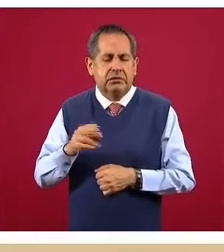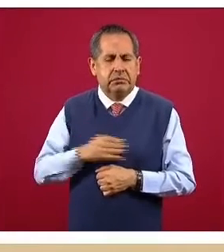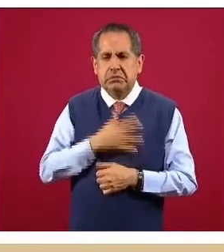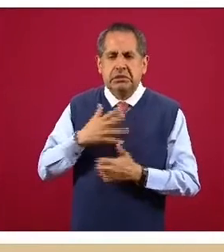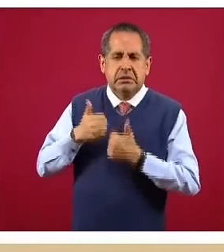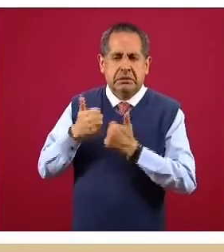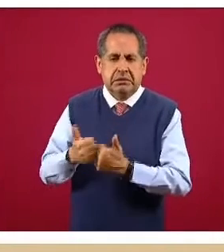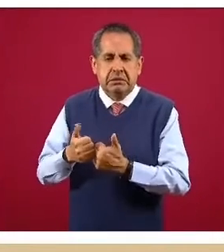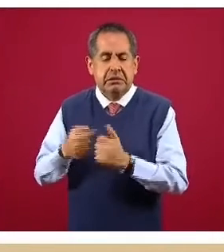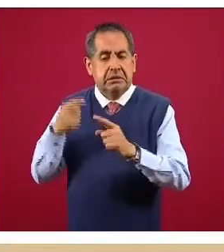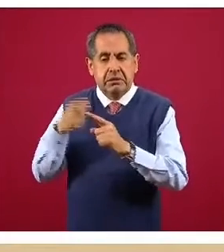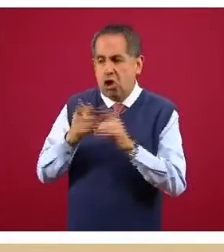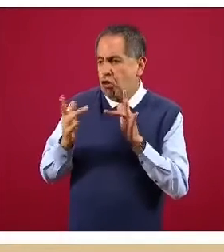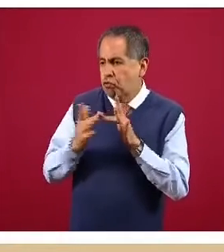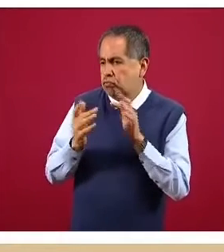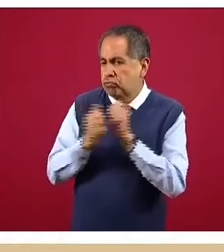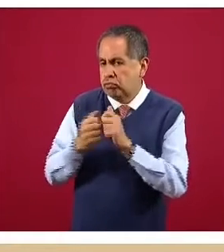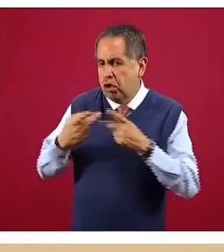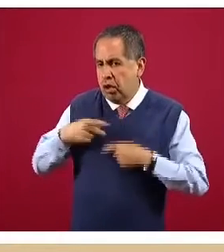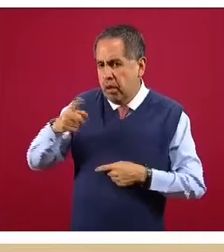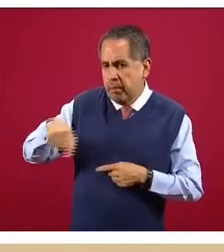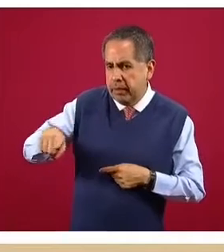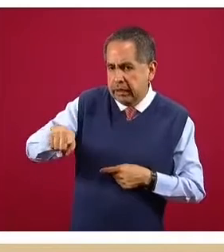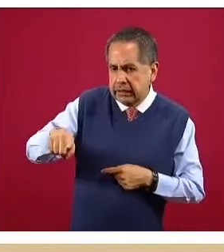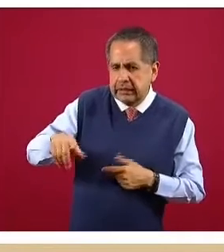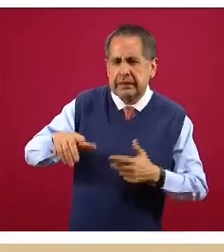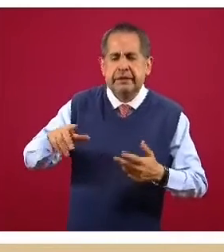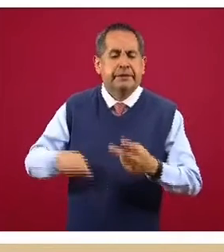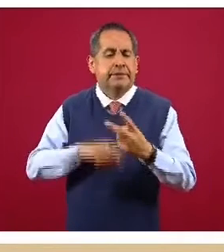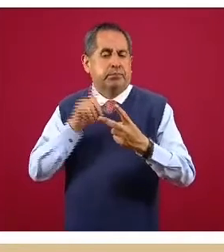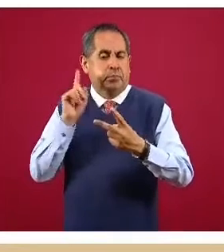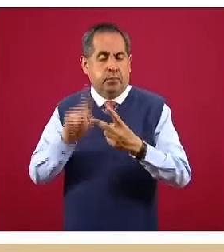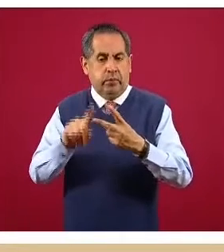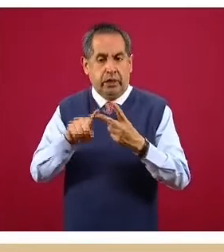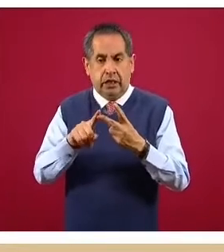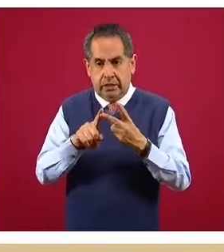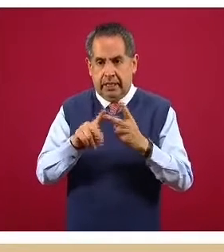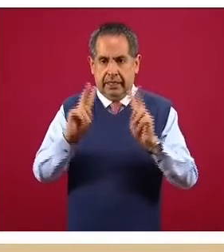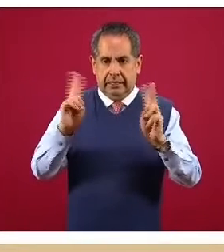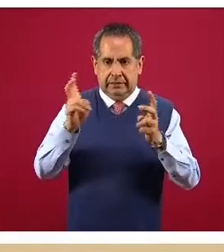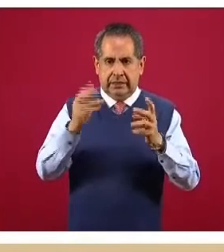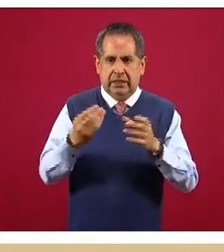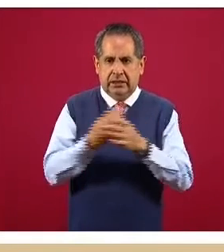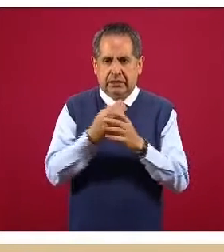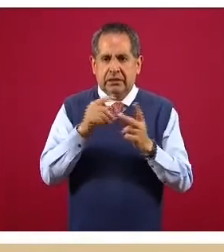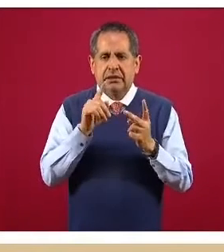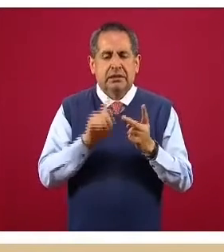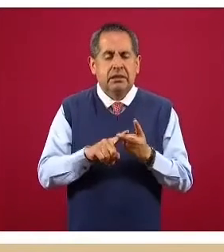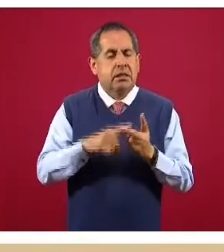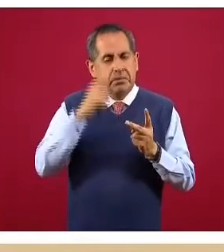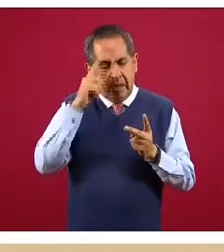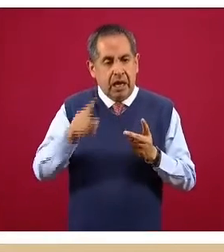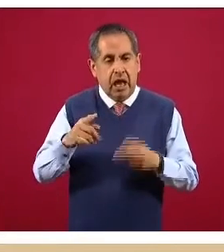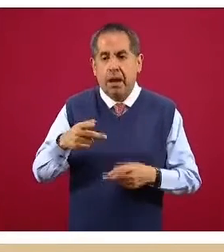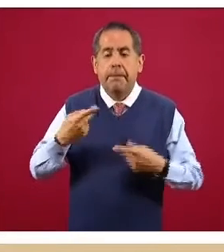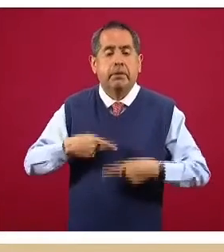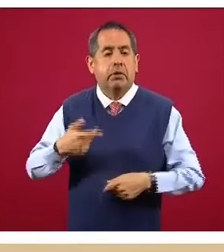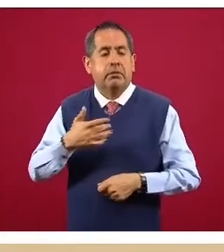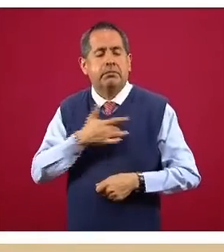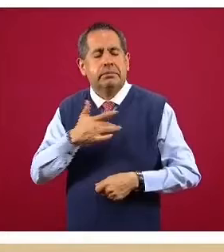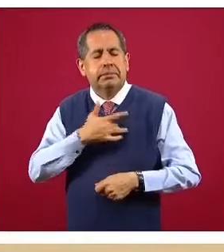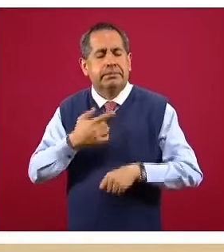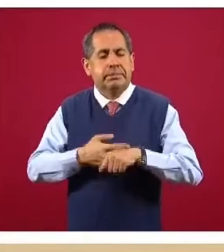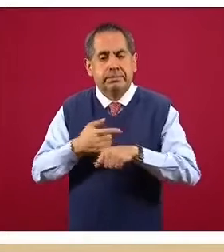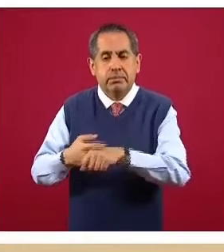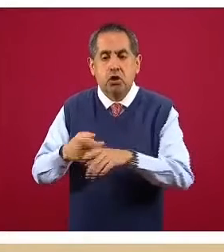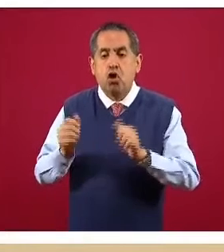atención primaria de la salud cercano a las personas. El otro modelo que lo estamos ya temático específicamente para enfermedades cardiometabólicas es un modelo